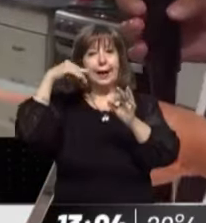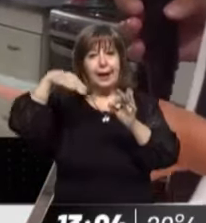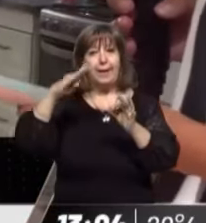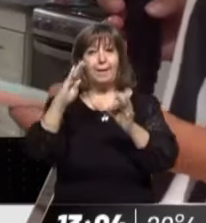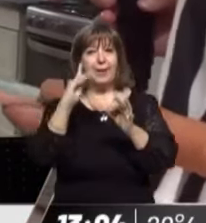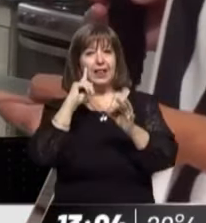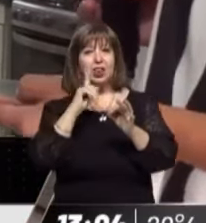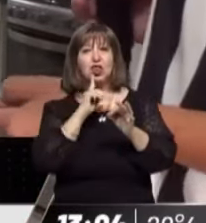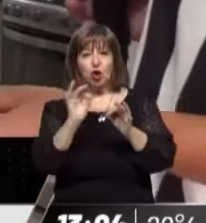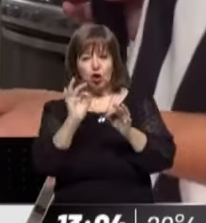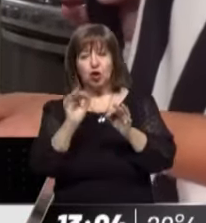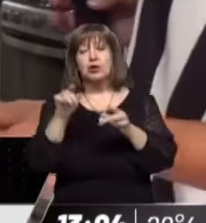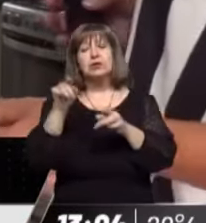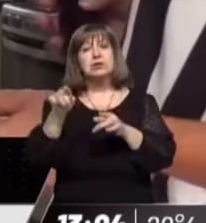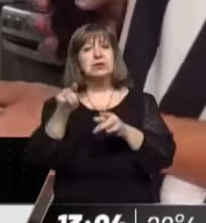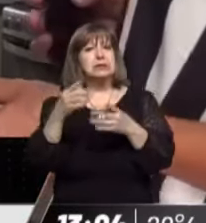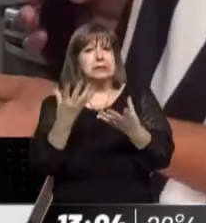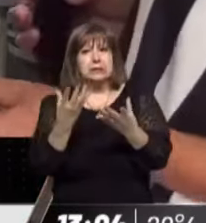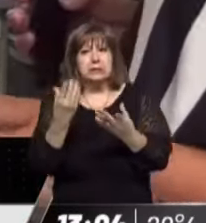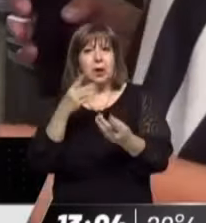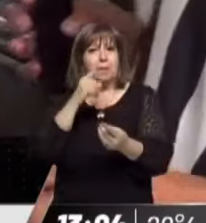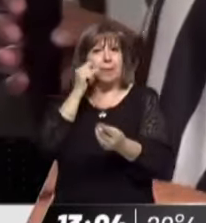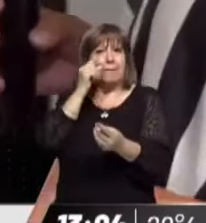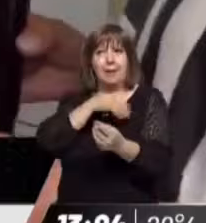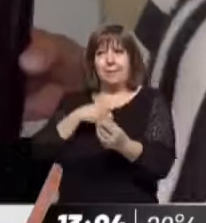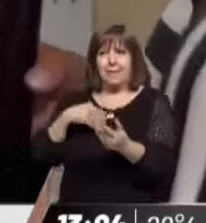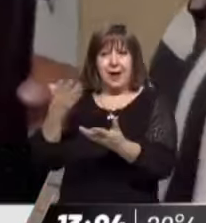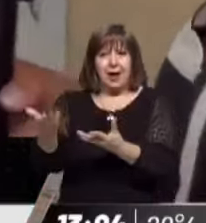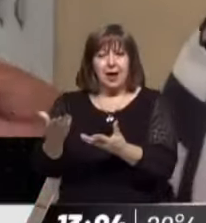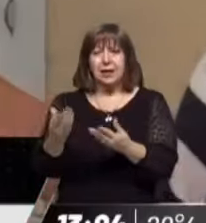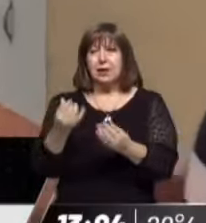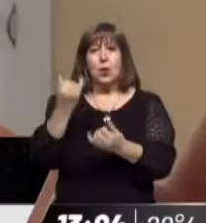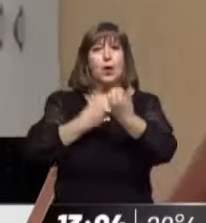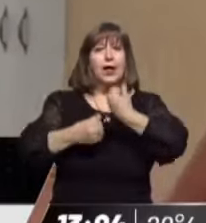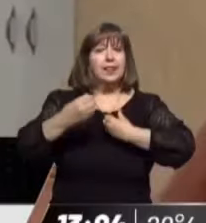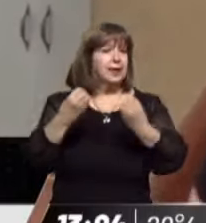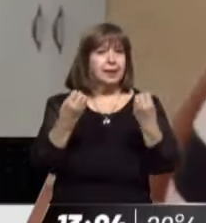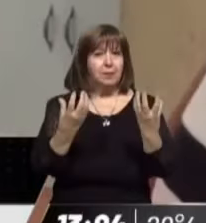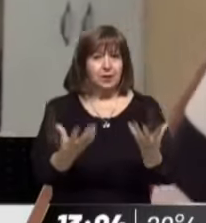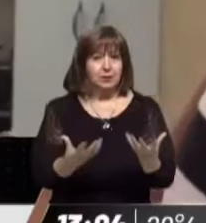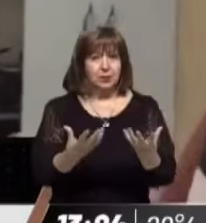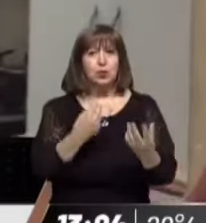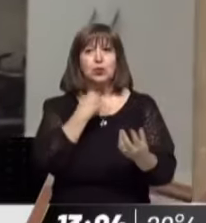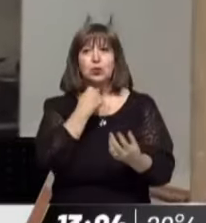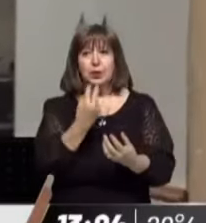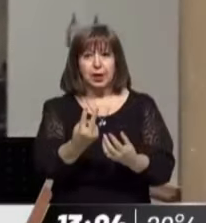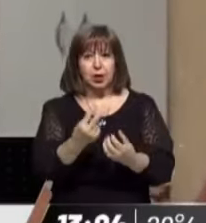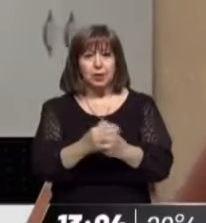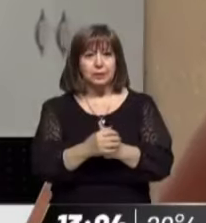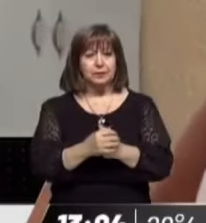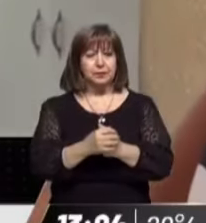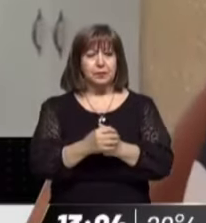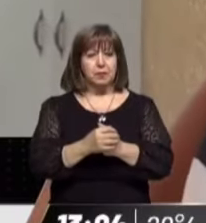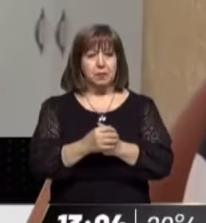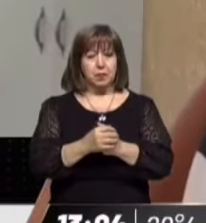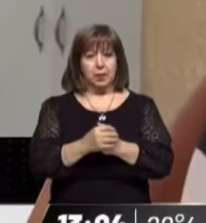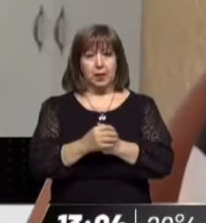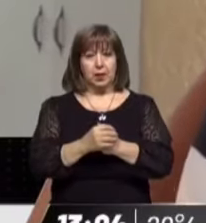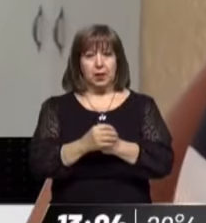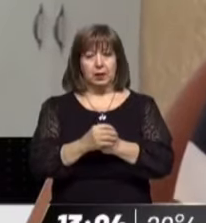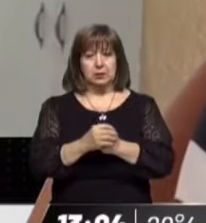hijo y también contarnos qué es lo que pasó y cómo fue qué tal G Hola Bueno buen día